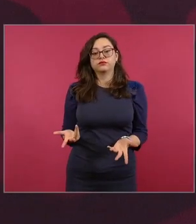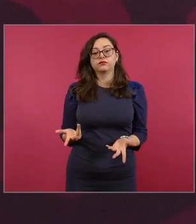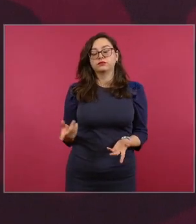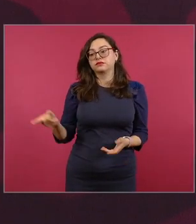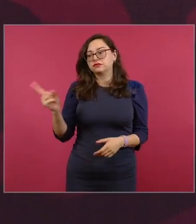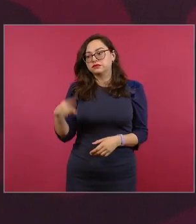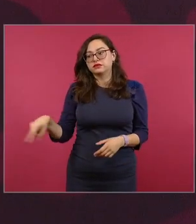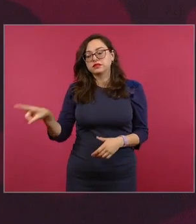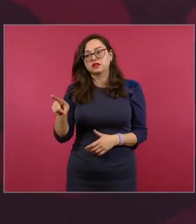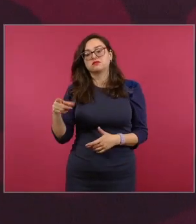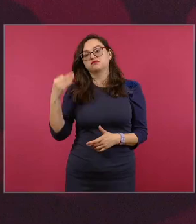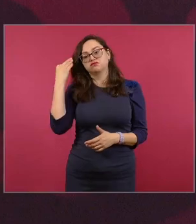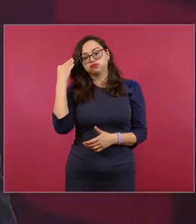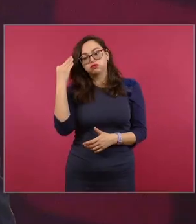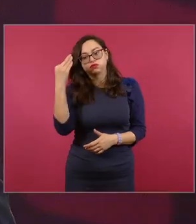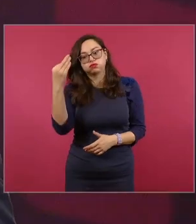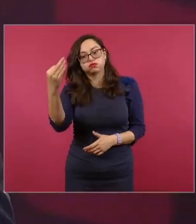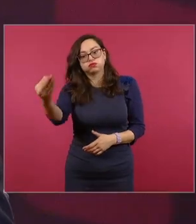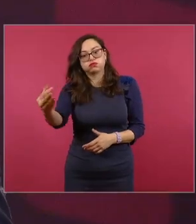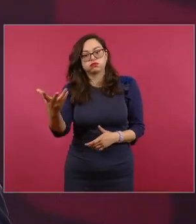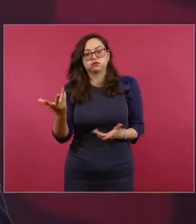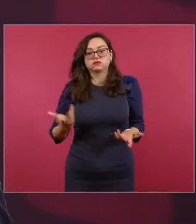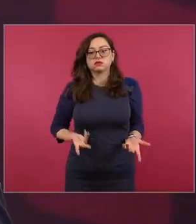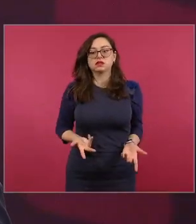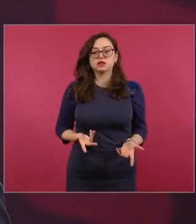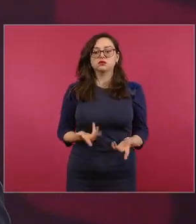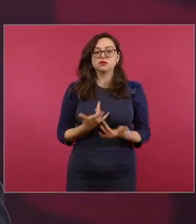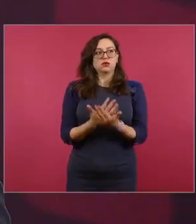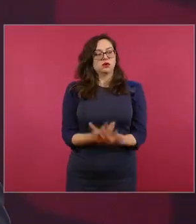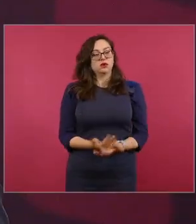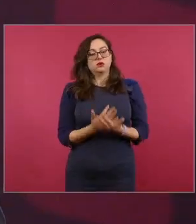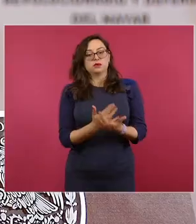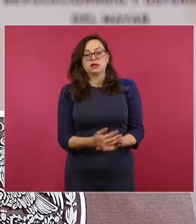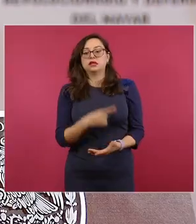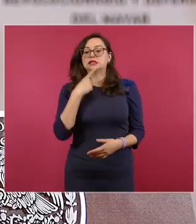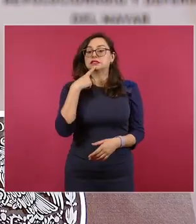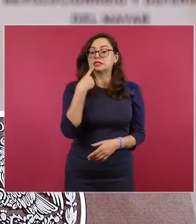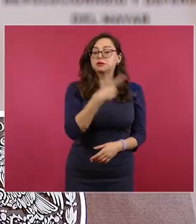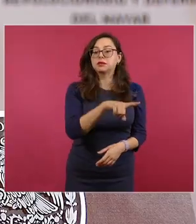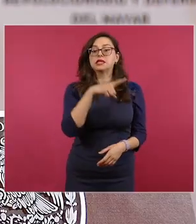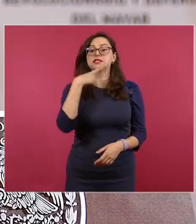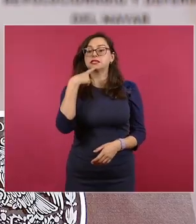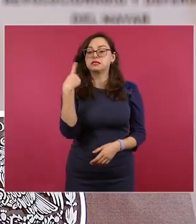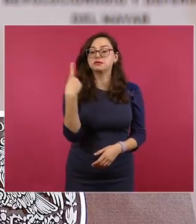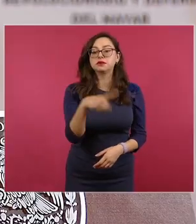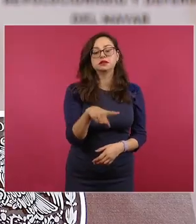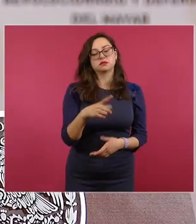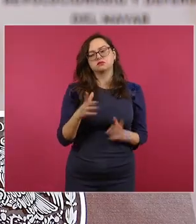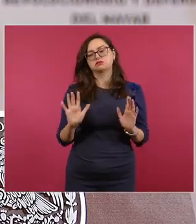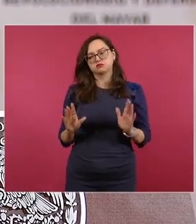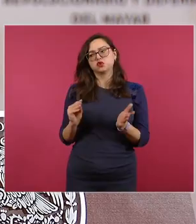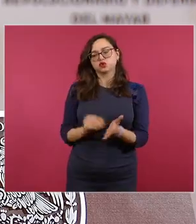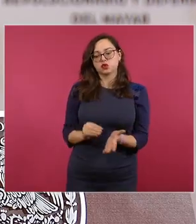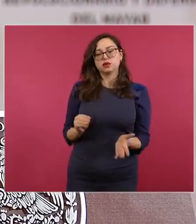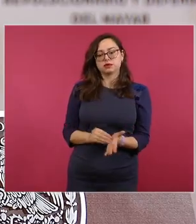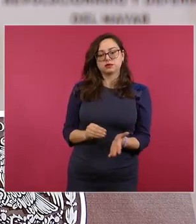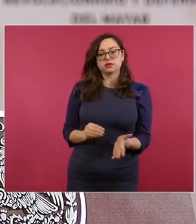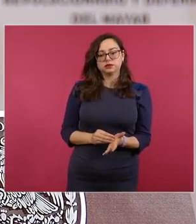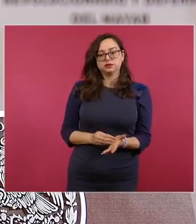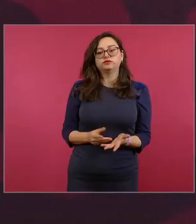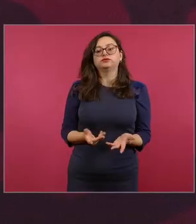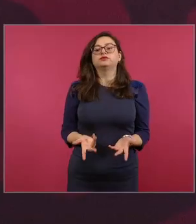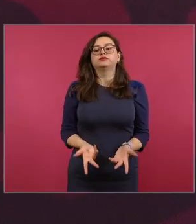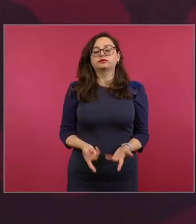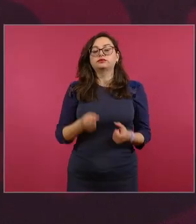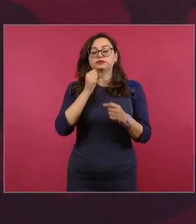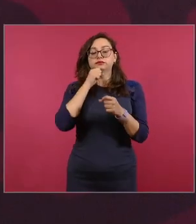durante mucho tiempo han tenido varias demandas. Algunas de ellas son de carácter judicial y siguen en esa ruta. Otras tienen que ver